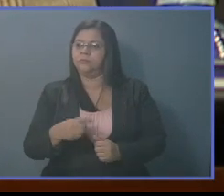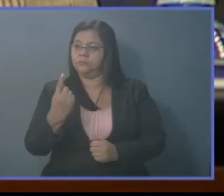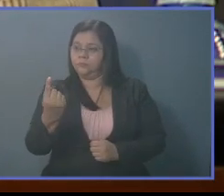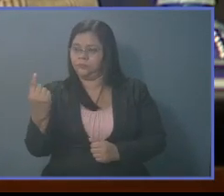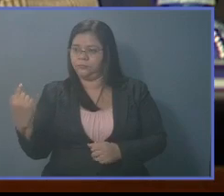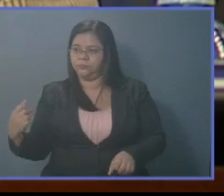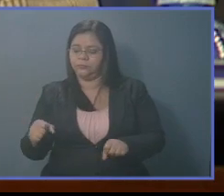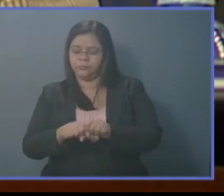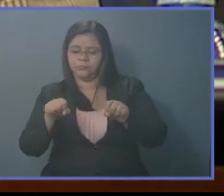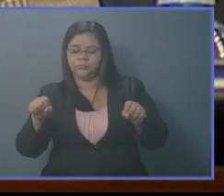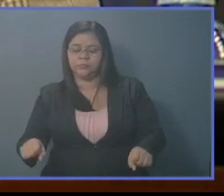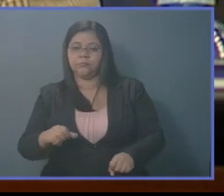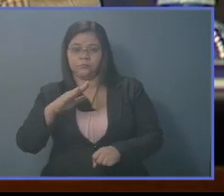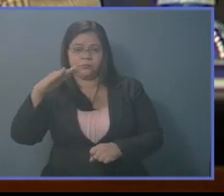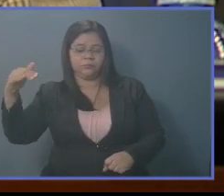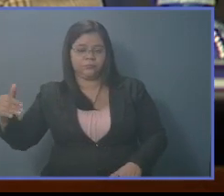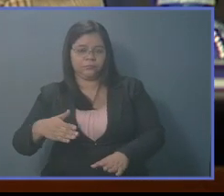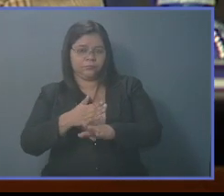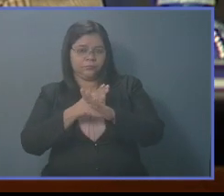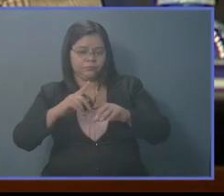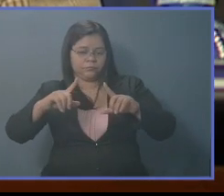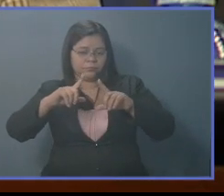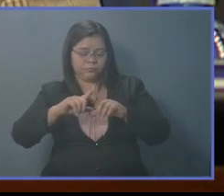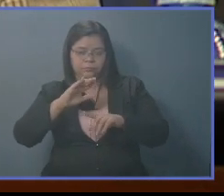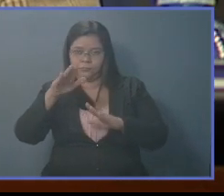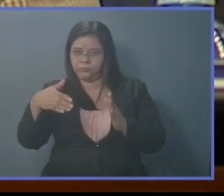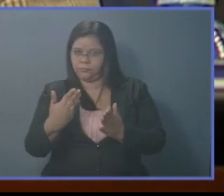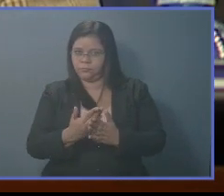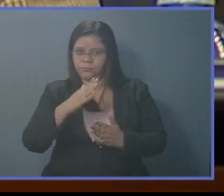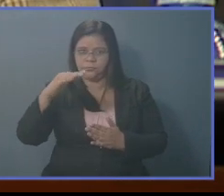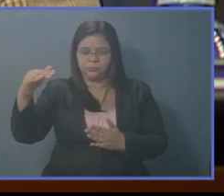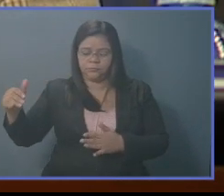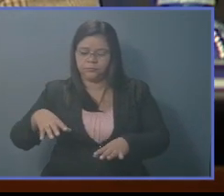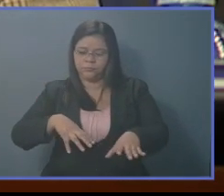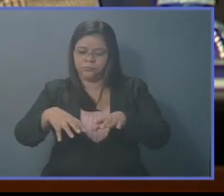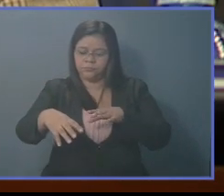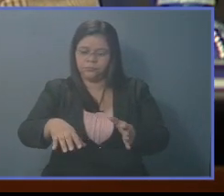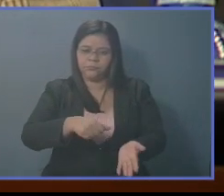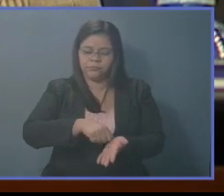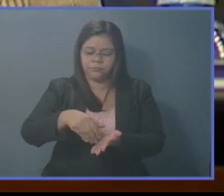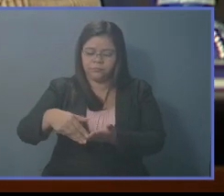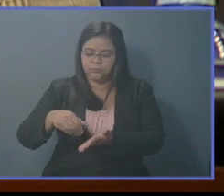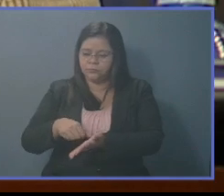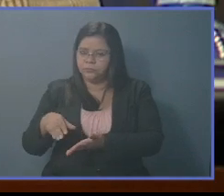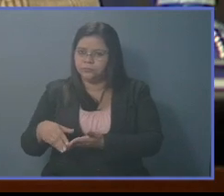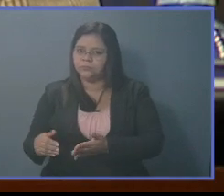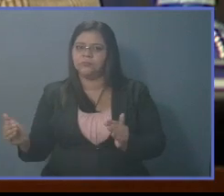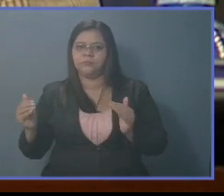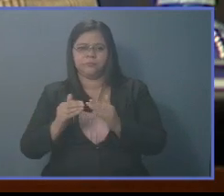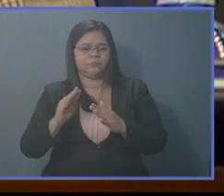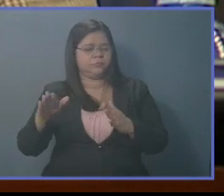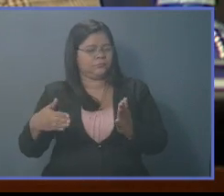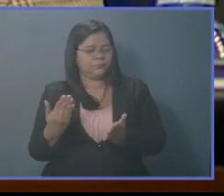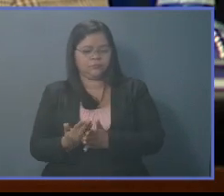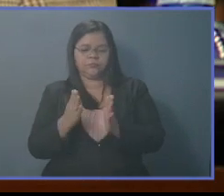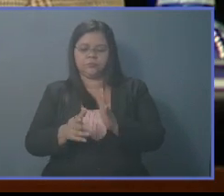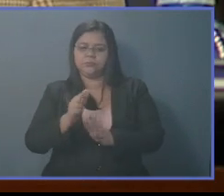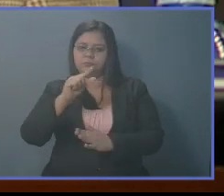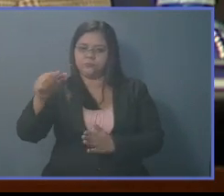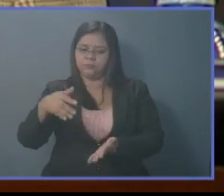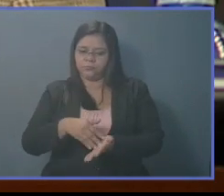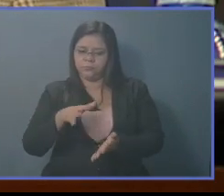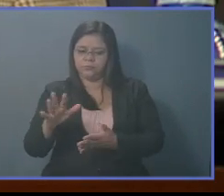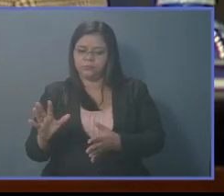Sistema Nacional de Protección Civil, Prevención y Mitigación de Desastres a nivel nacional, departamental, municipal, comunal, así como las demás entidades públicas de conformidad